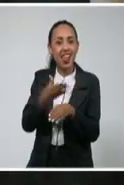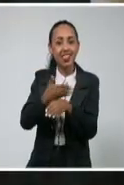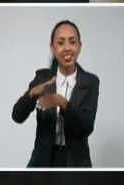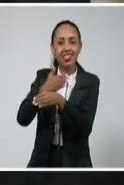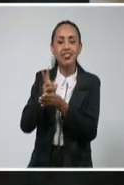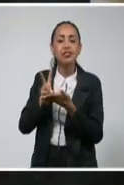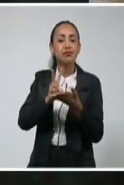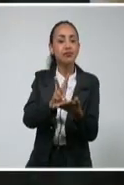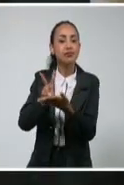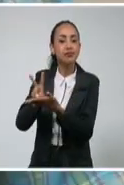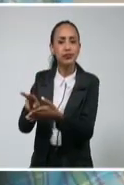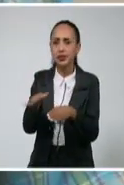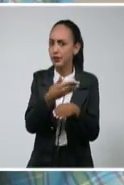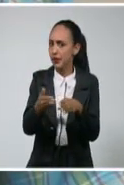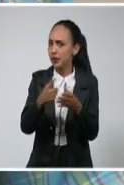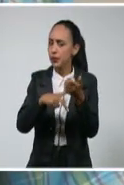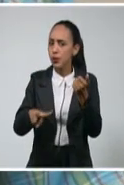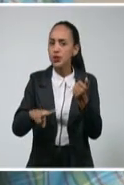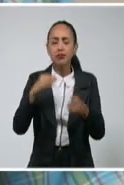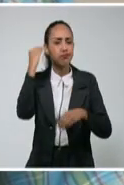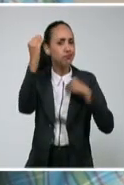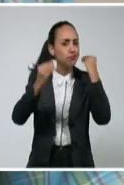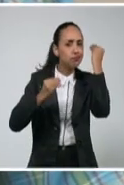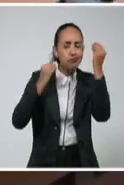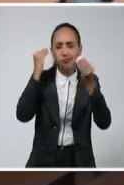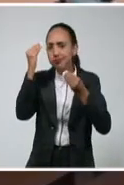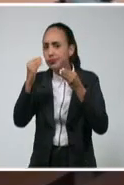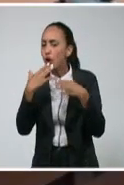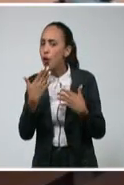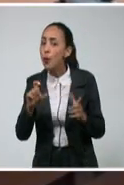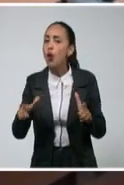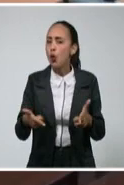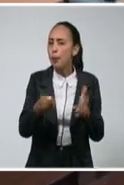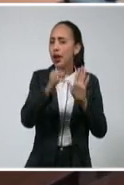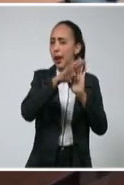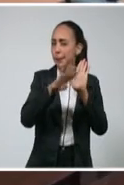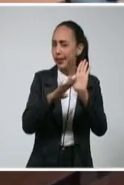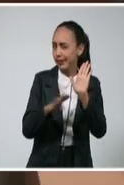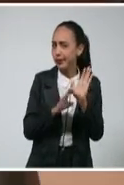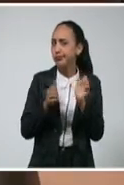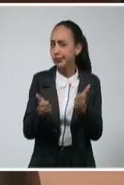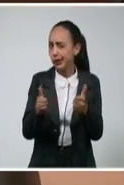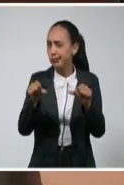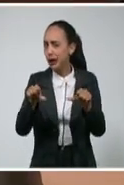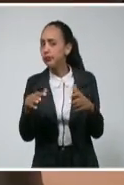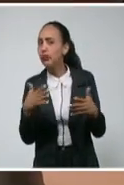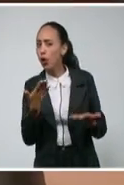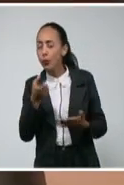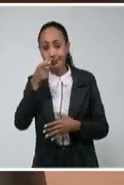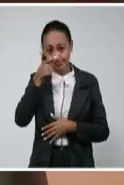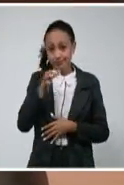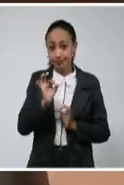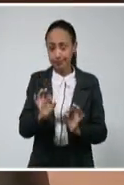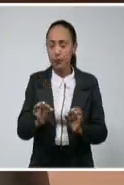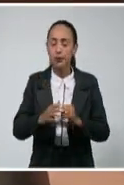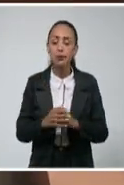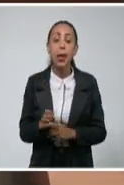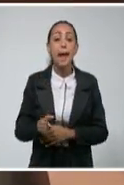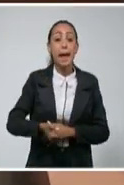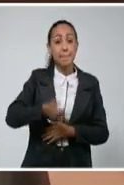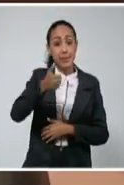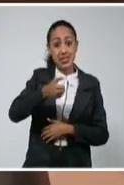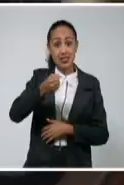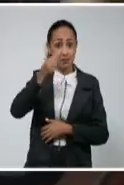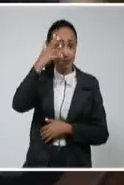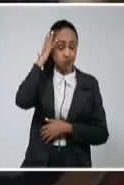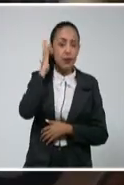varias provincias para evaluar en el terreno el cumplimiento de las medidas y protocolos establecidos. El presidente Miguel Díaz-Canel Bermúdez consideró